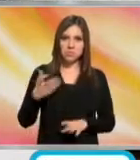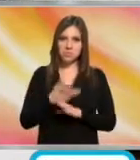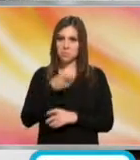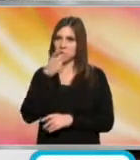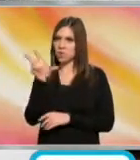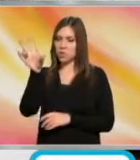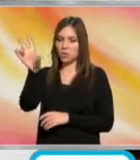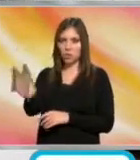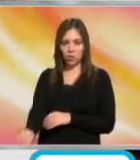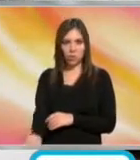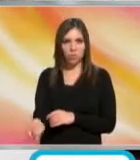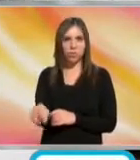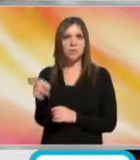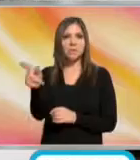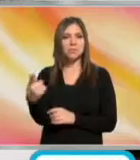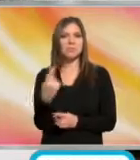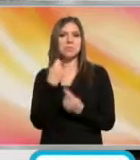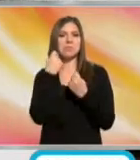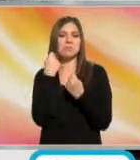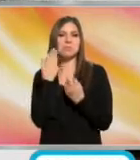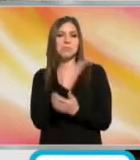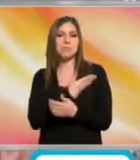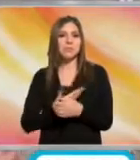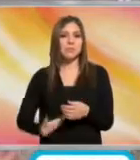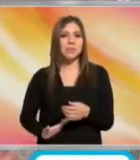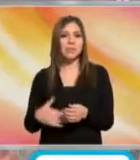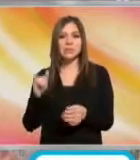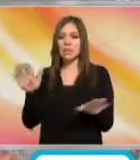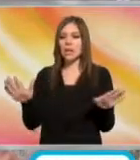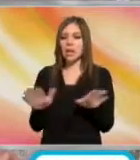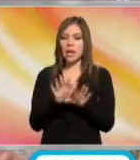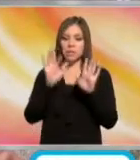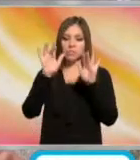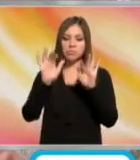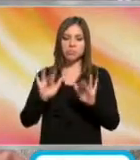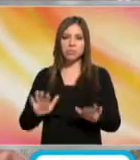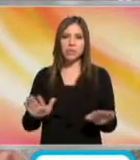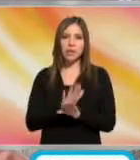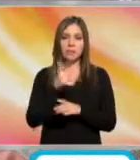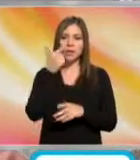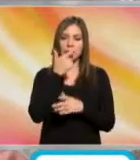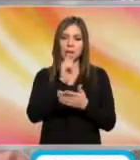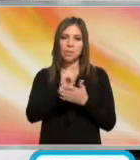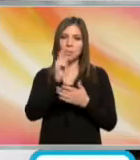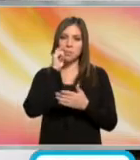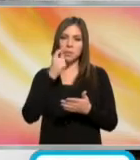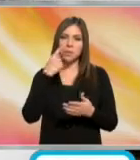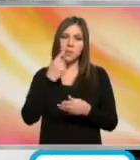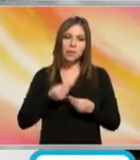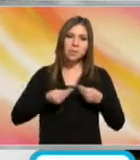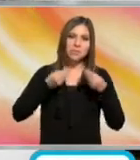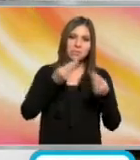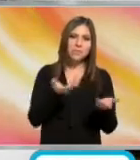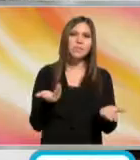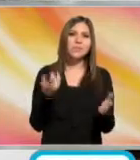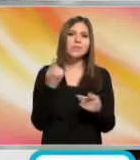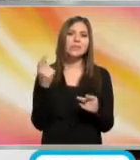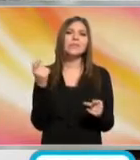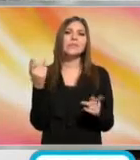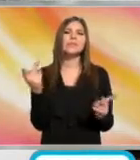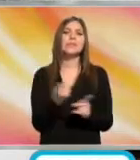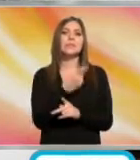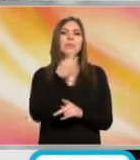insistir y le voy a cambiar el lenguaje jurídico para que pase. José Luis, tú eres el especialista. Por favor, dinos qué sucede con esta